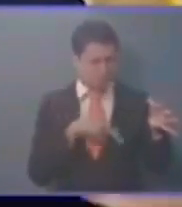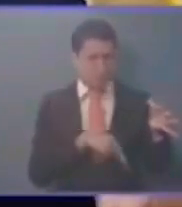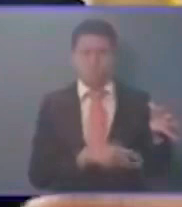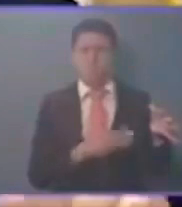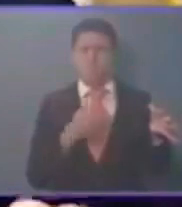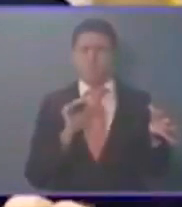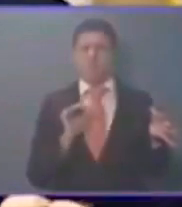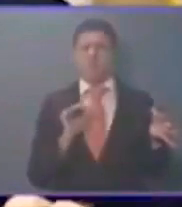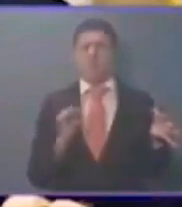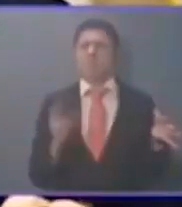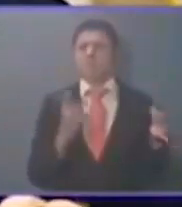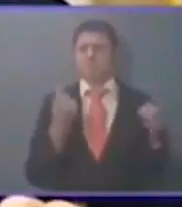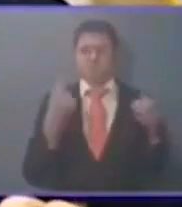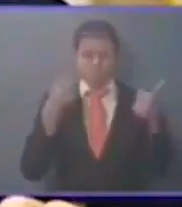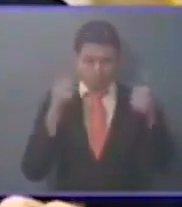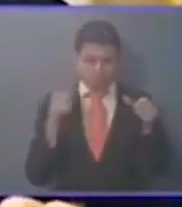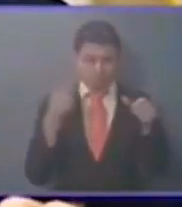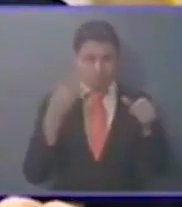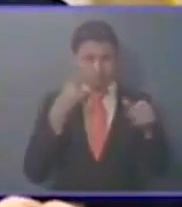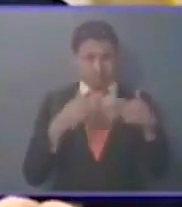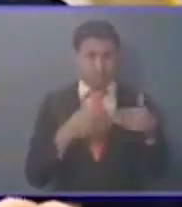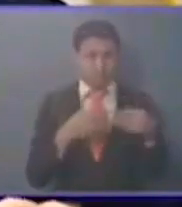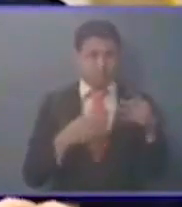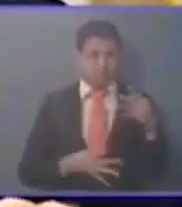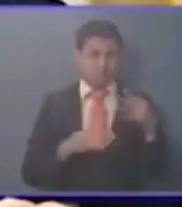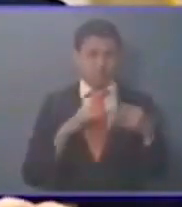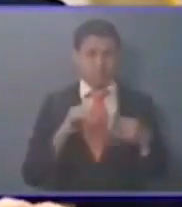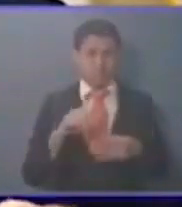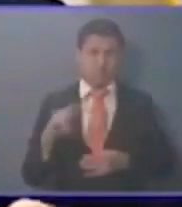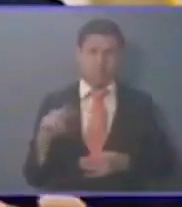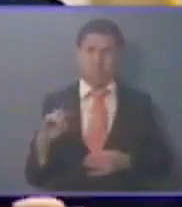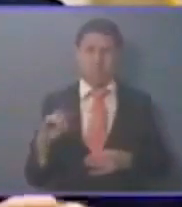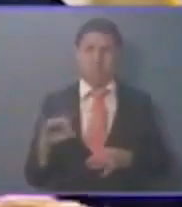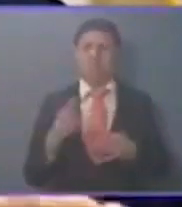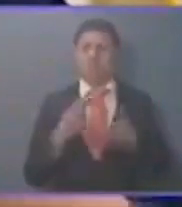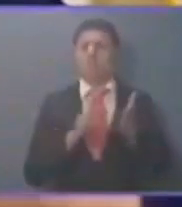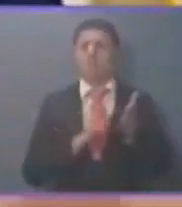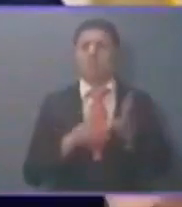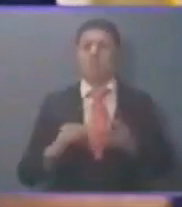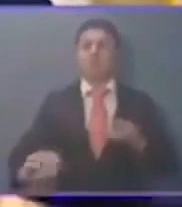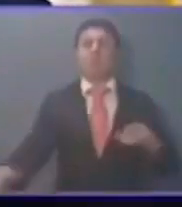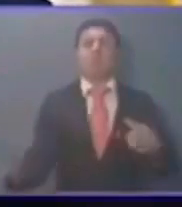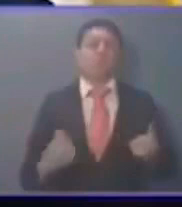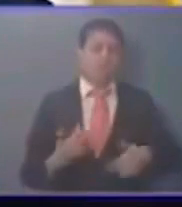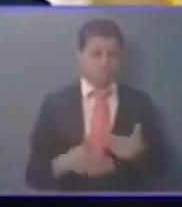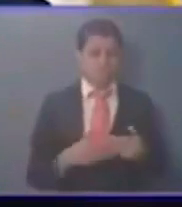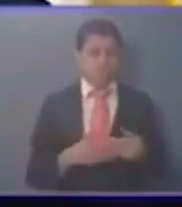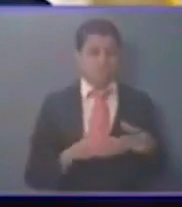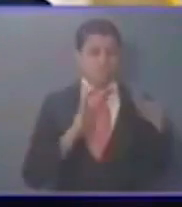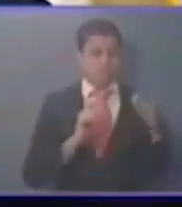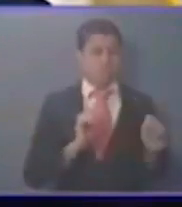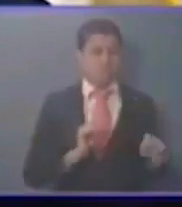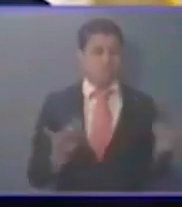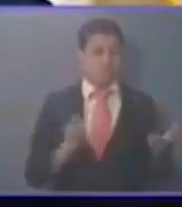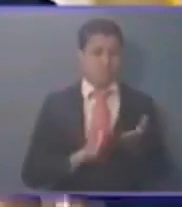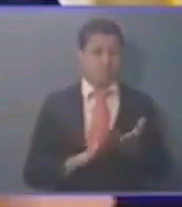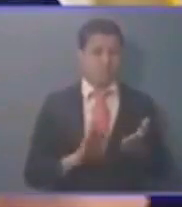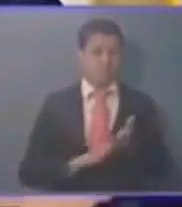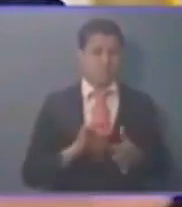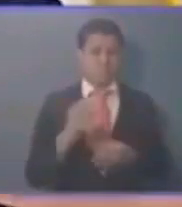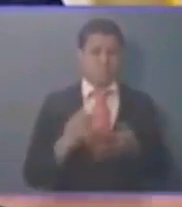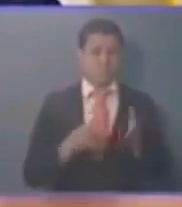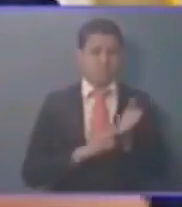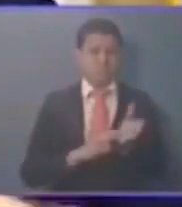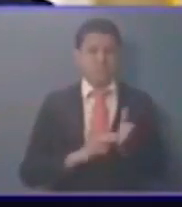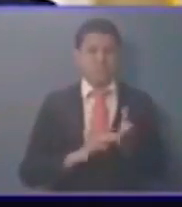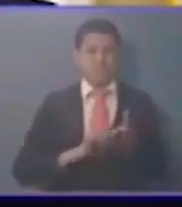todos estamos de acuerdo en que hay que habilitar que las contrataciones, que las adquisiciones, que las compras sean rápidas. No podemos hacer